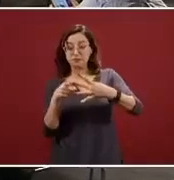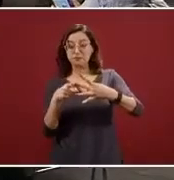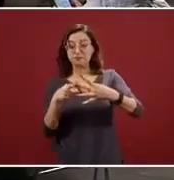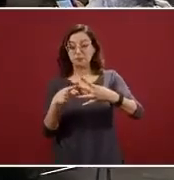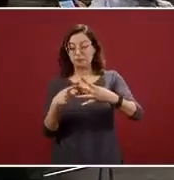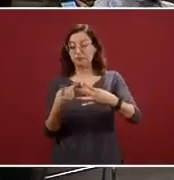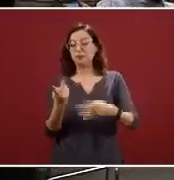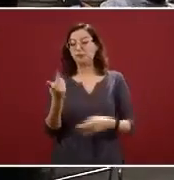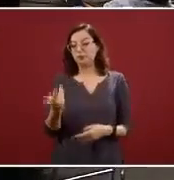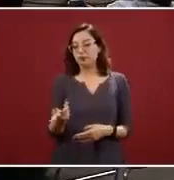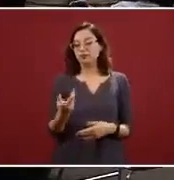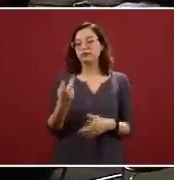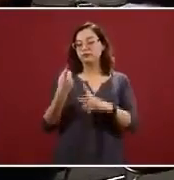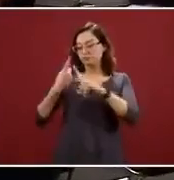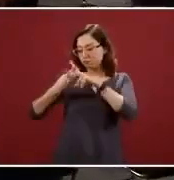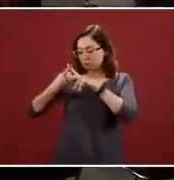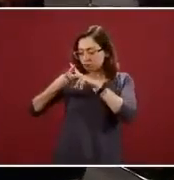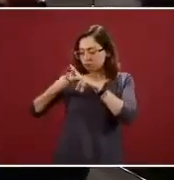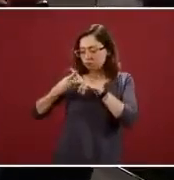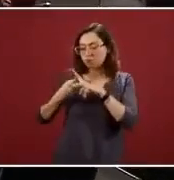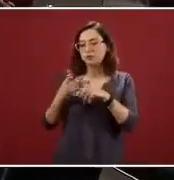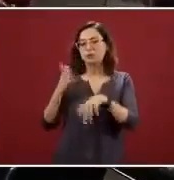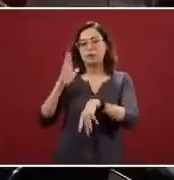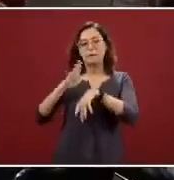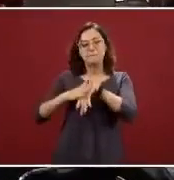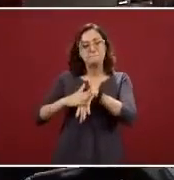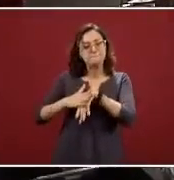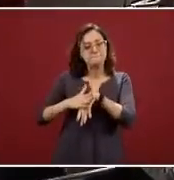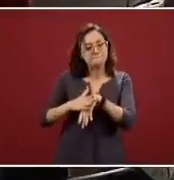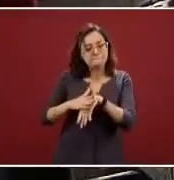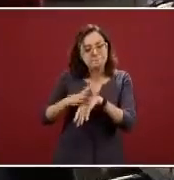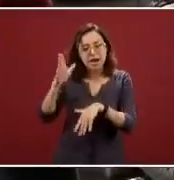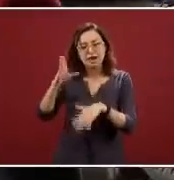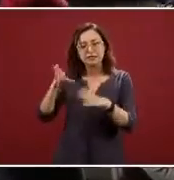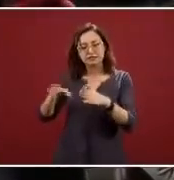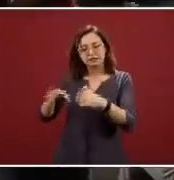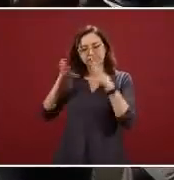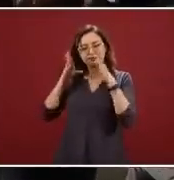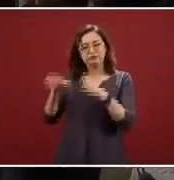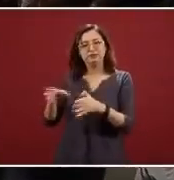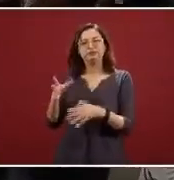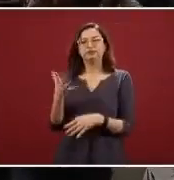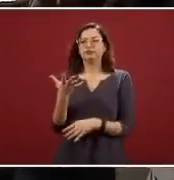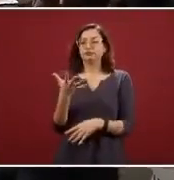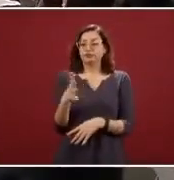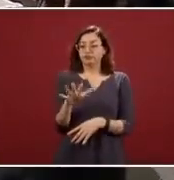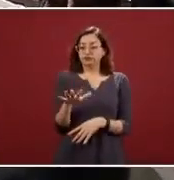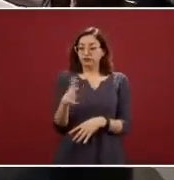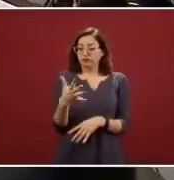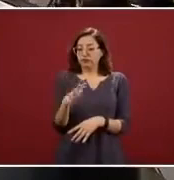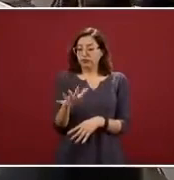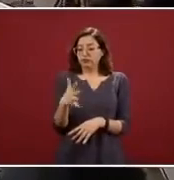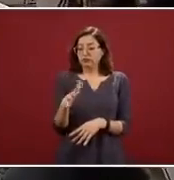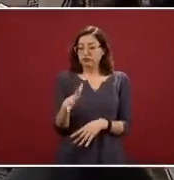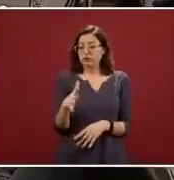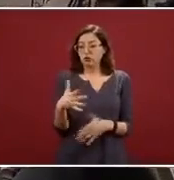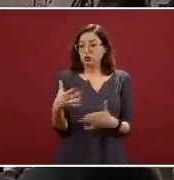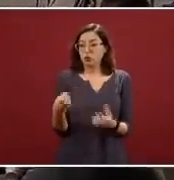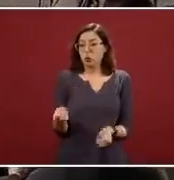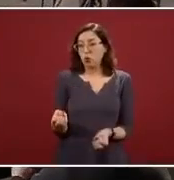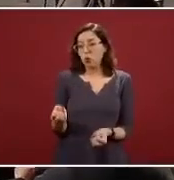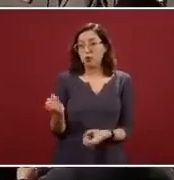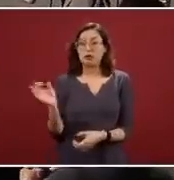Es un cálculo que es más fino porque tenemos que estimar cuál es la probabilidad de que de